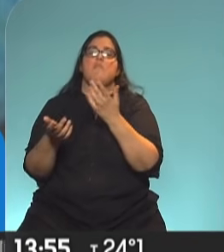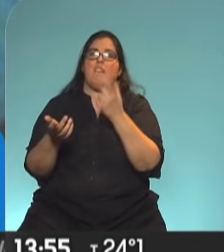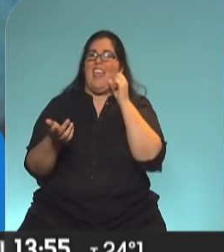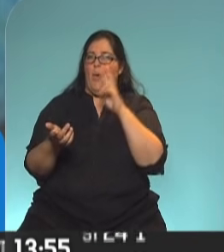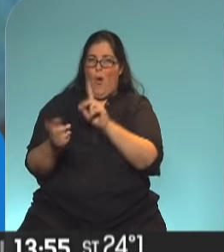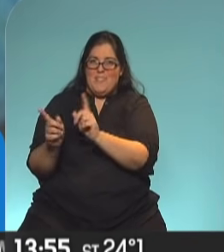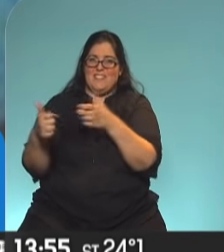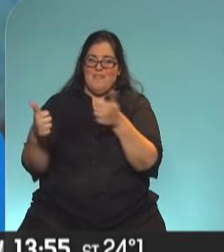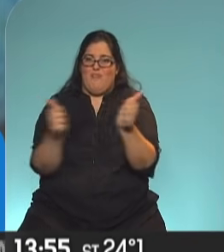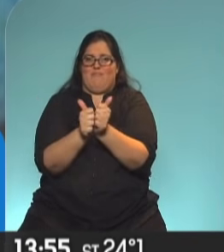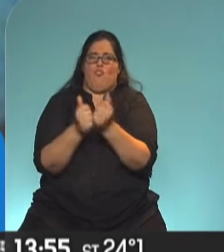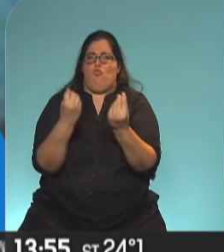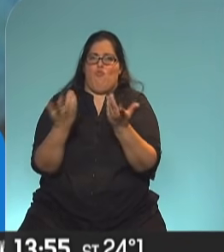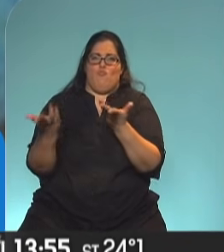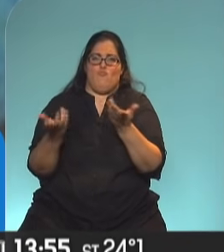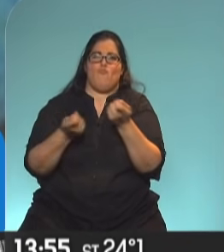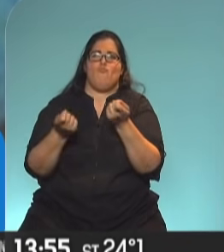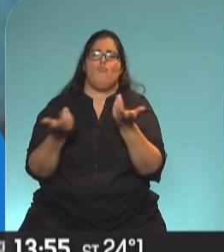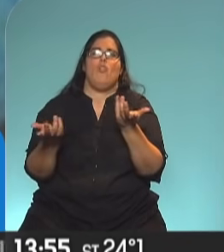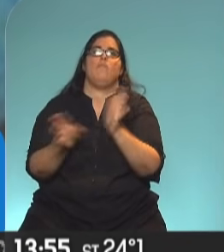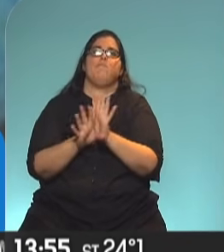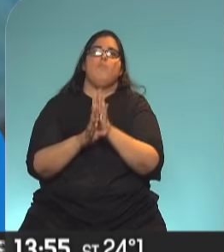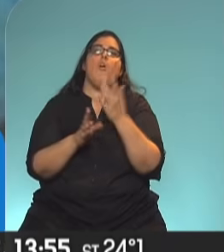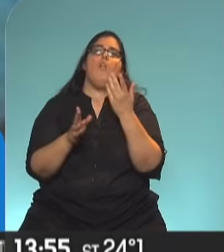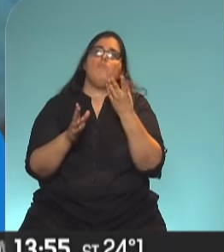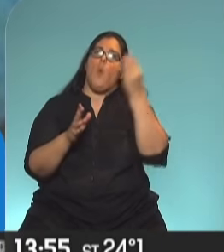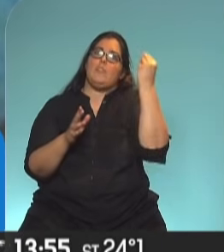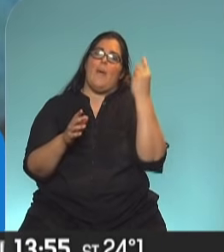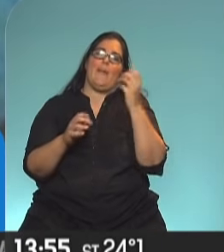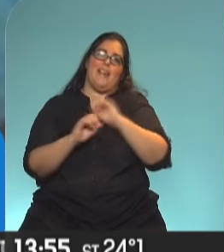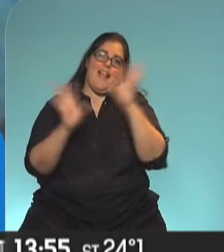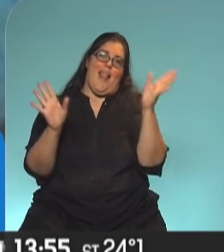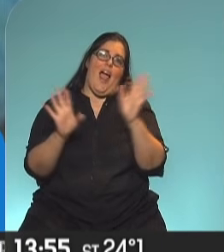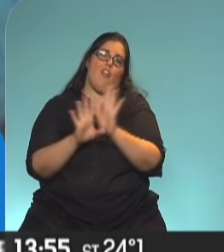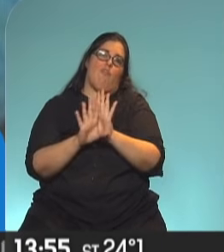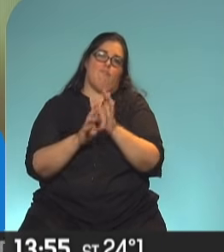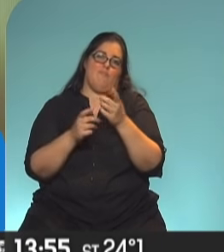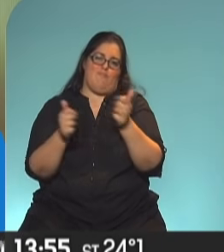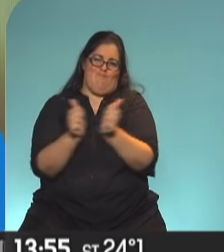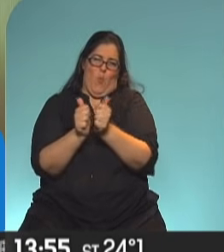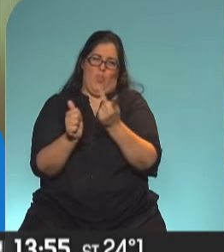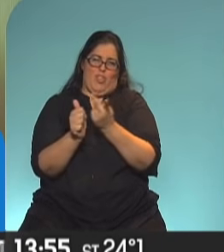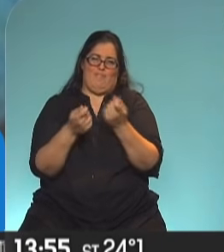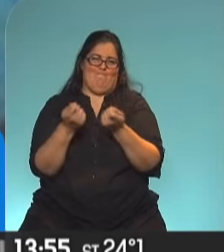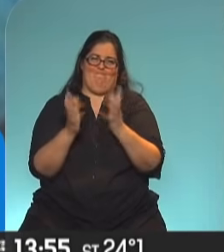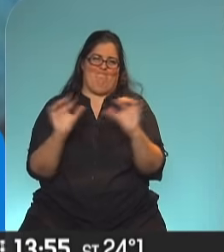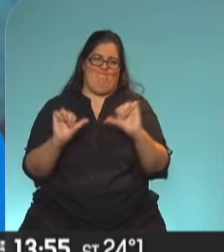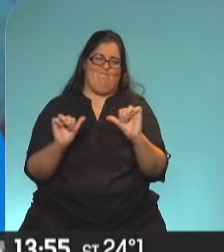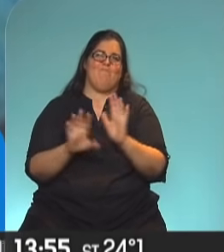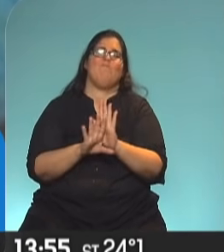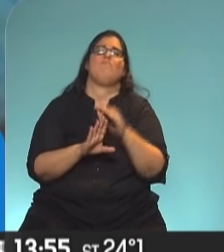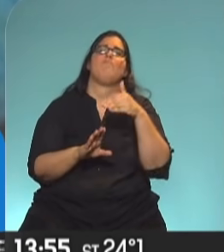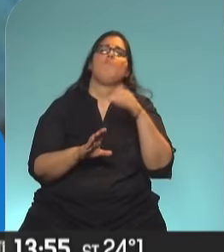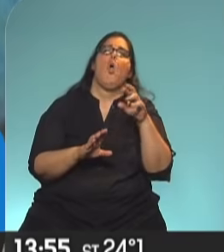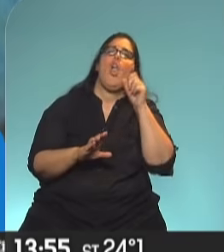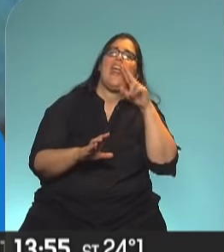mundo en este sentido, en general, tienden a no funcionar, digamos, ¿no? El caso más claro es el de Correa con Lenín Moreno. Vamos a ver si en